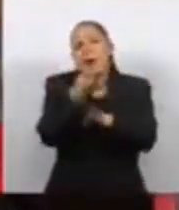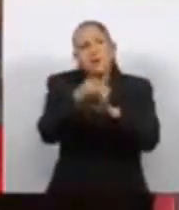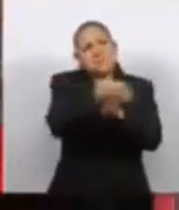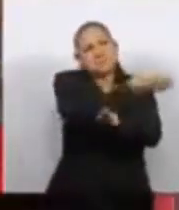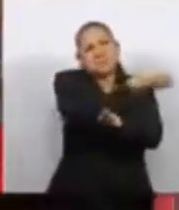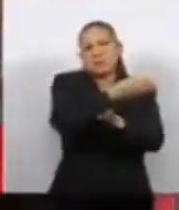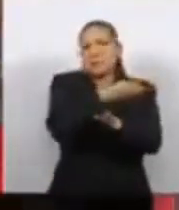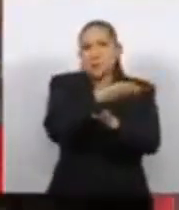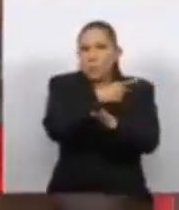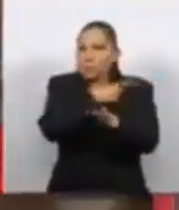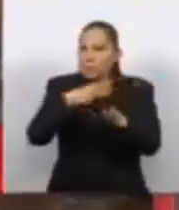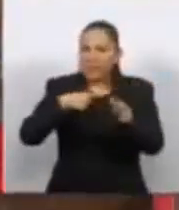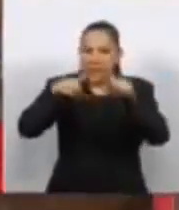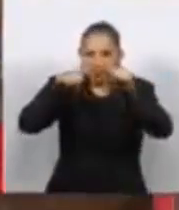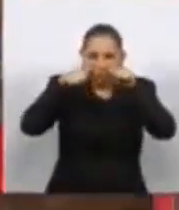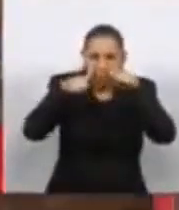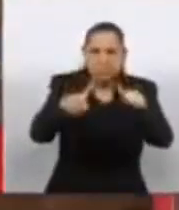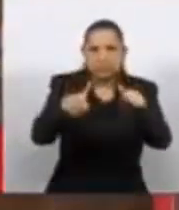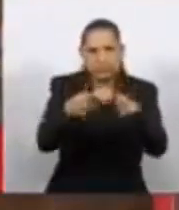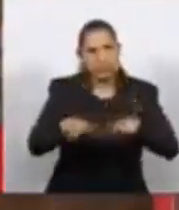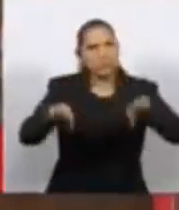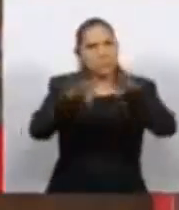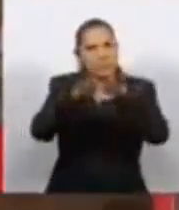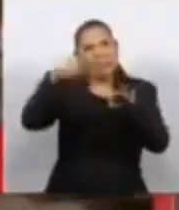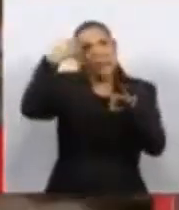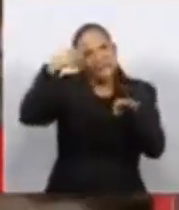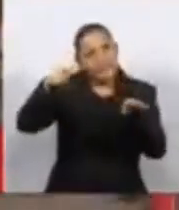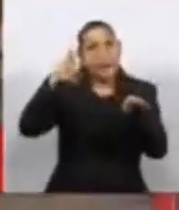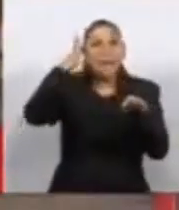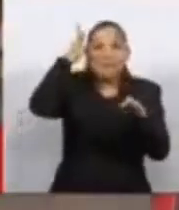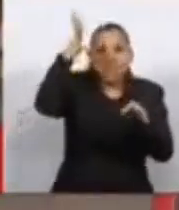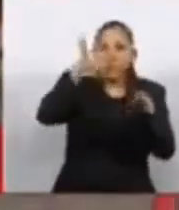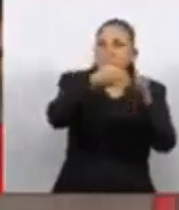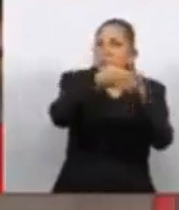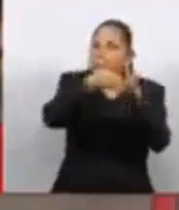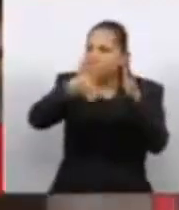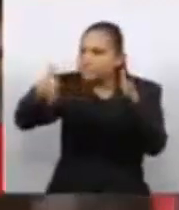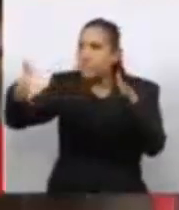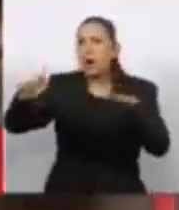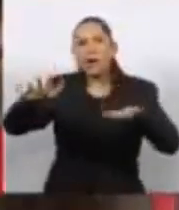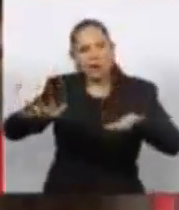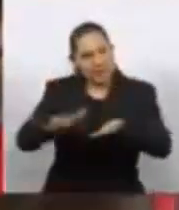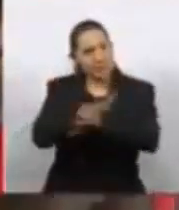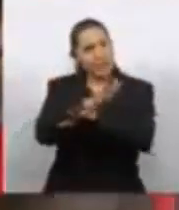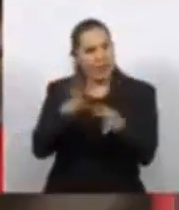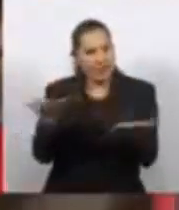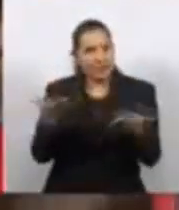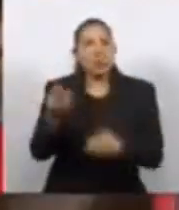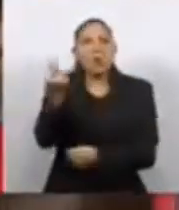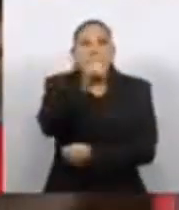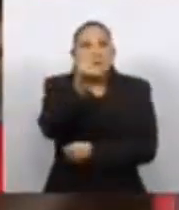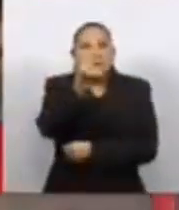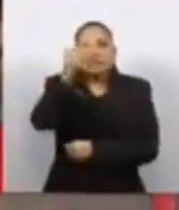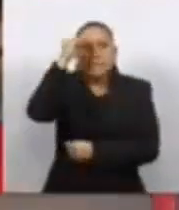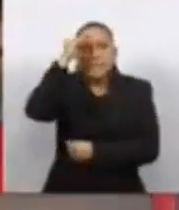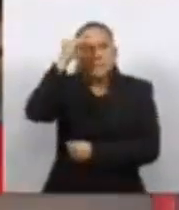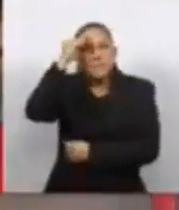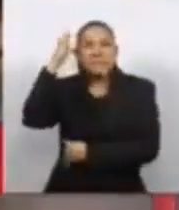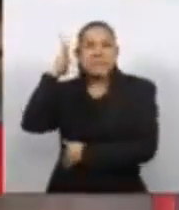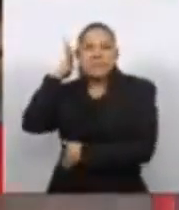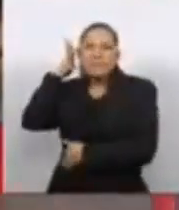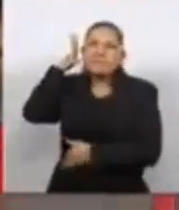realidad. México necesita, en colectivo, ver hacia el futuro y entender que